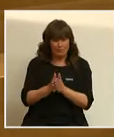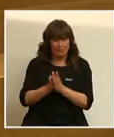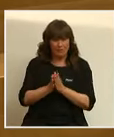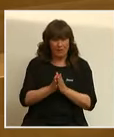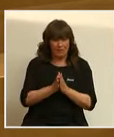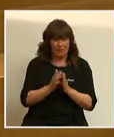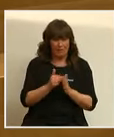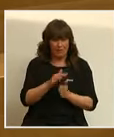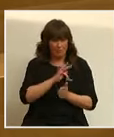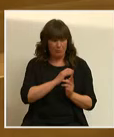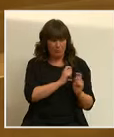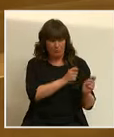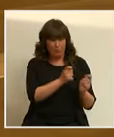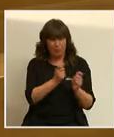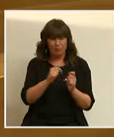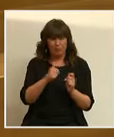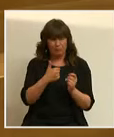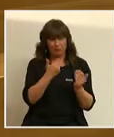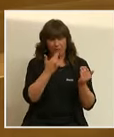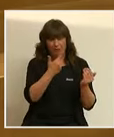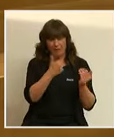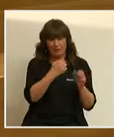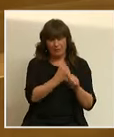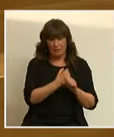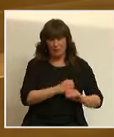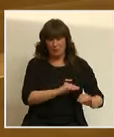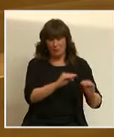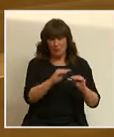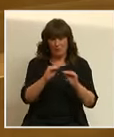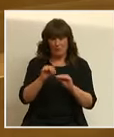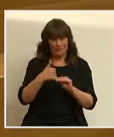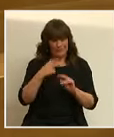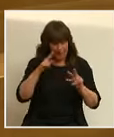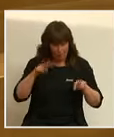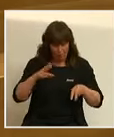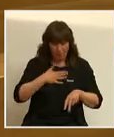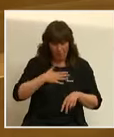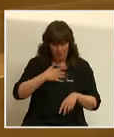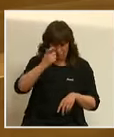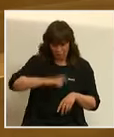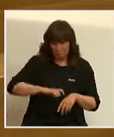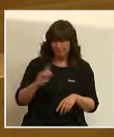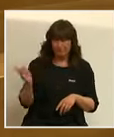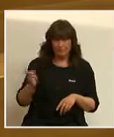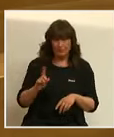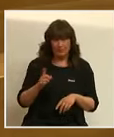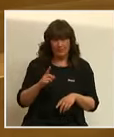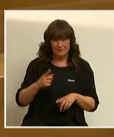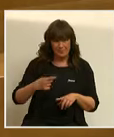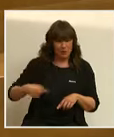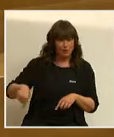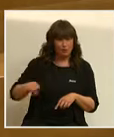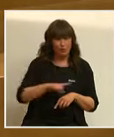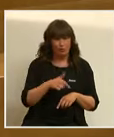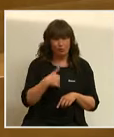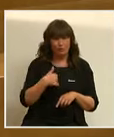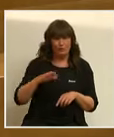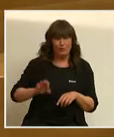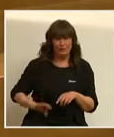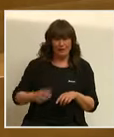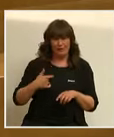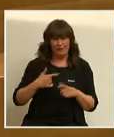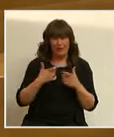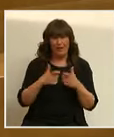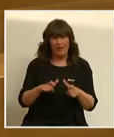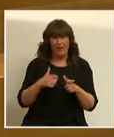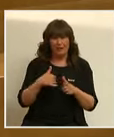recibido el mismo honor. Este reconocimiento no me pertenece, es de todos los profesionales de la red de oficinas de la Generalitat